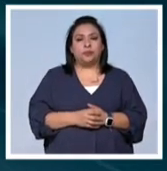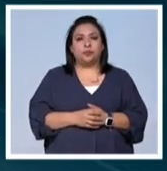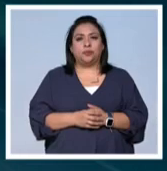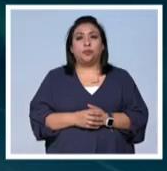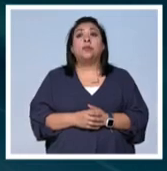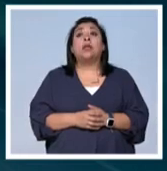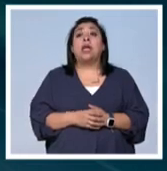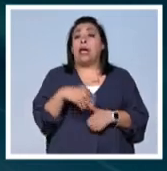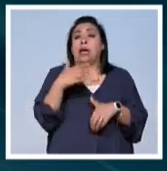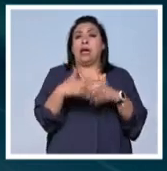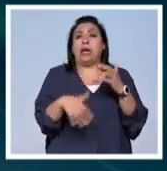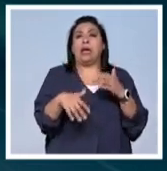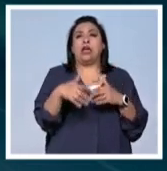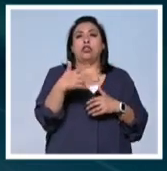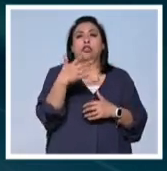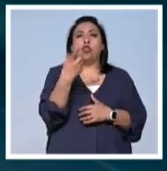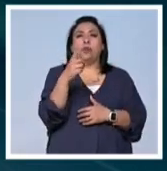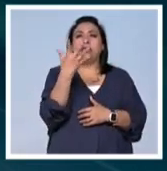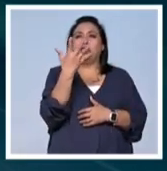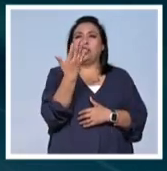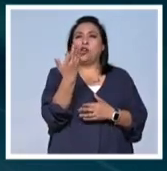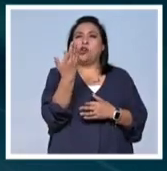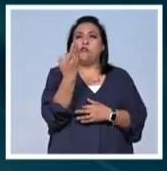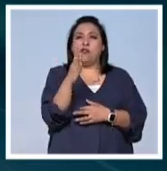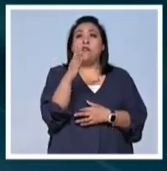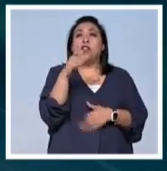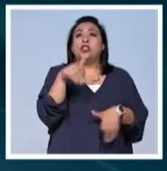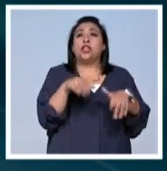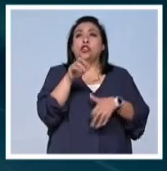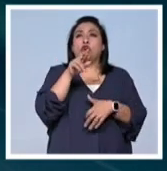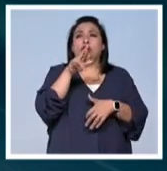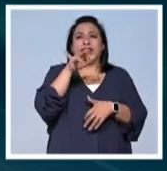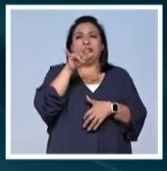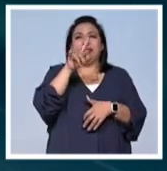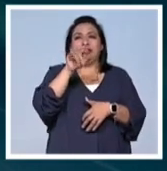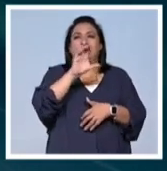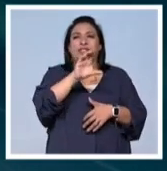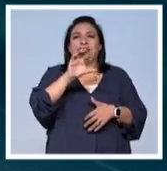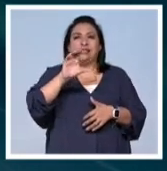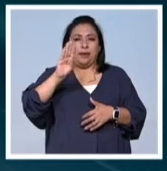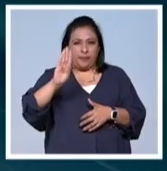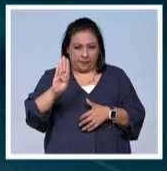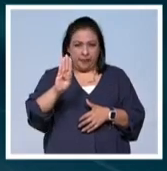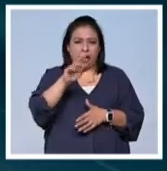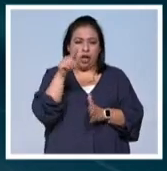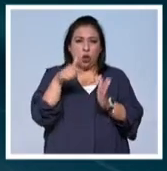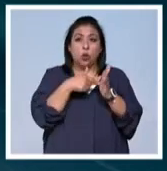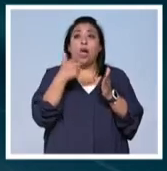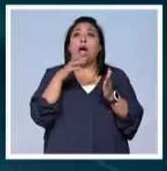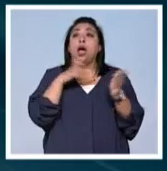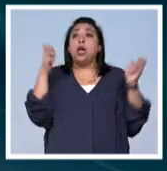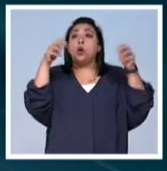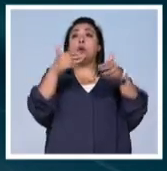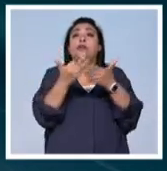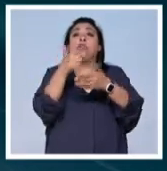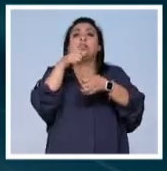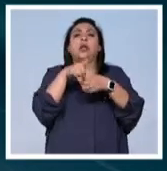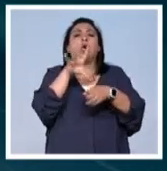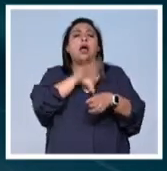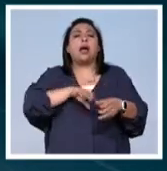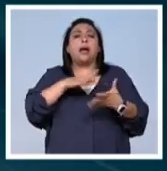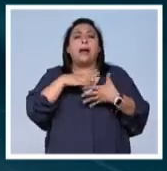hasta el domingo 5 de febrero el teatro orientación Luisa Josefina Hernández del centro cultural del Bosque recibe el encuentro Nacional de